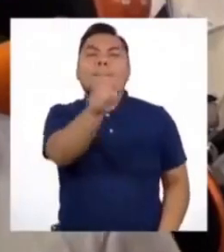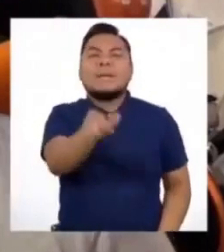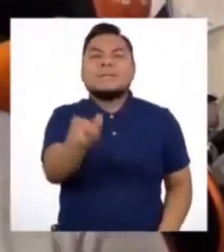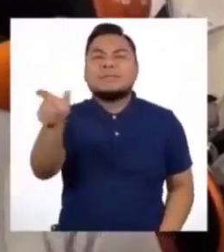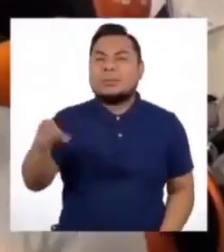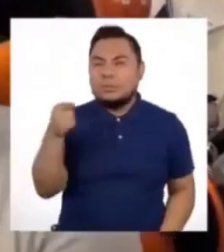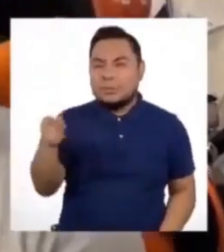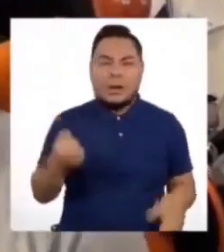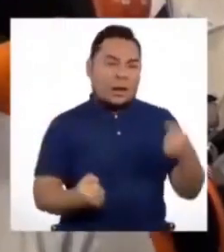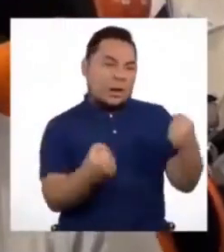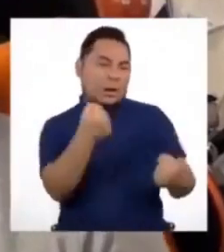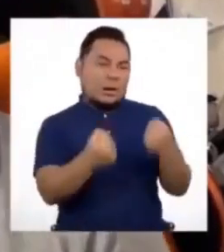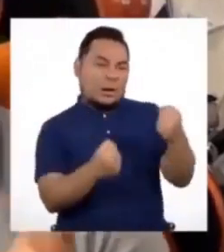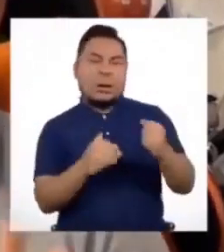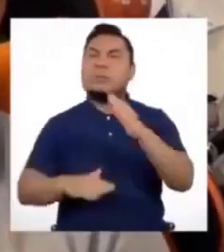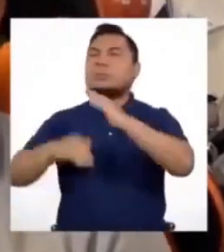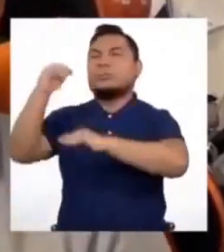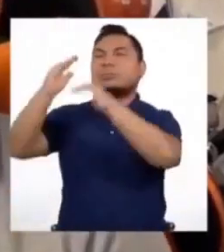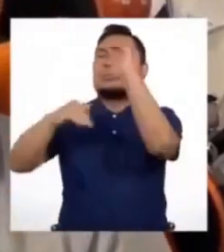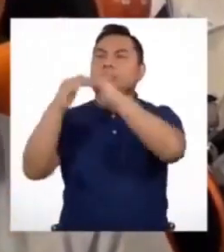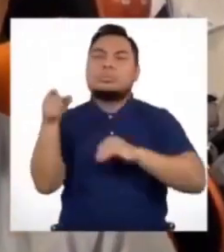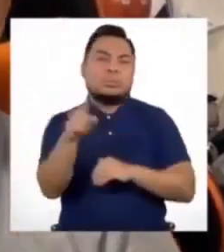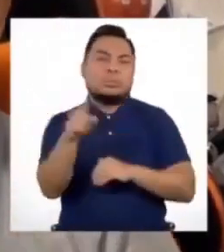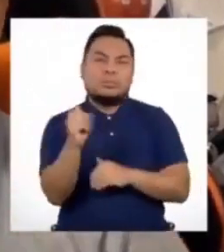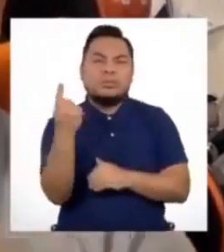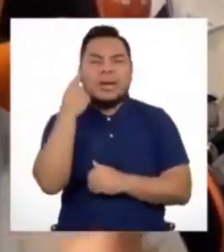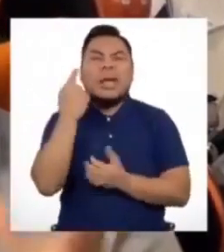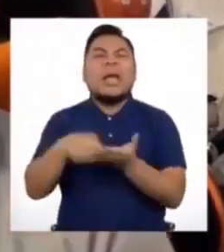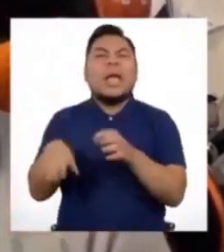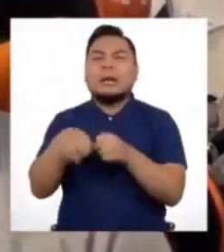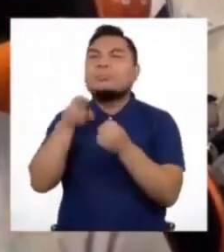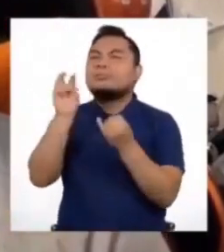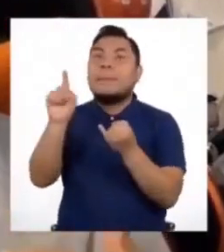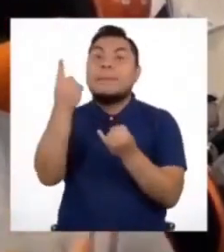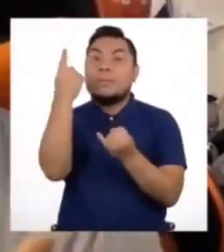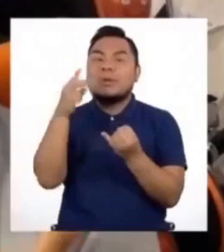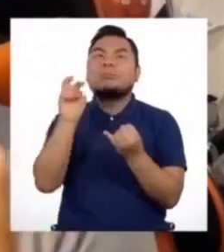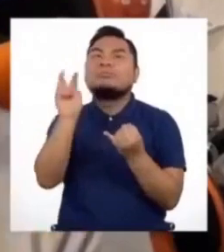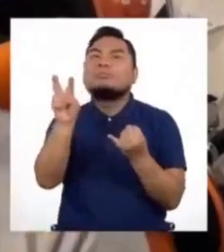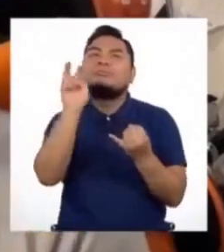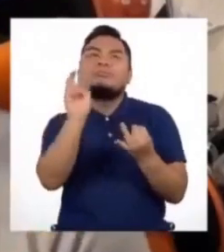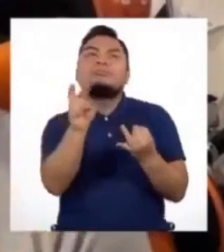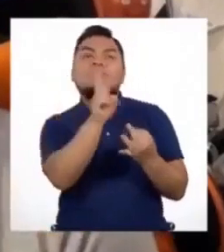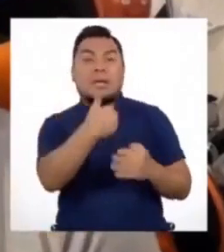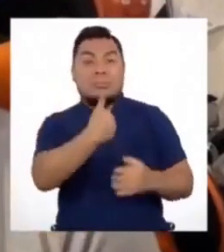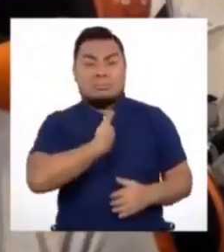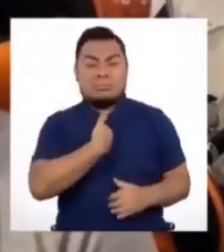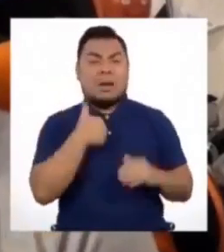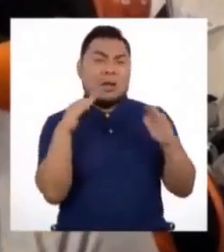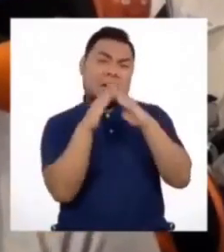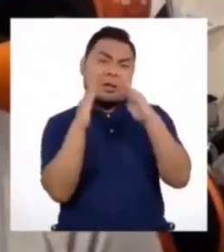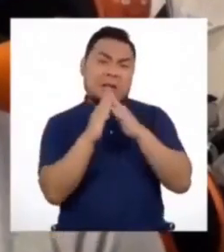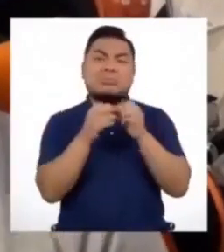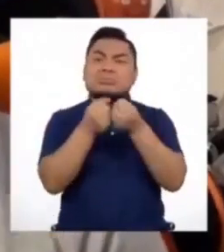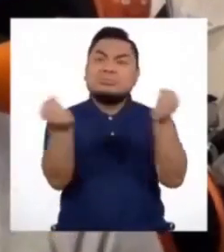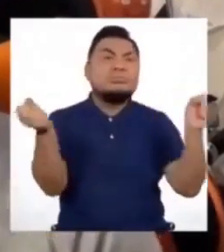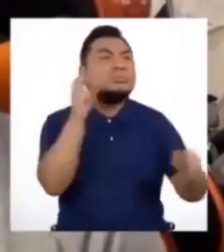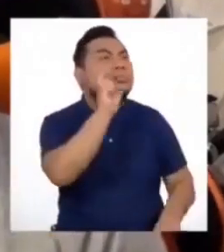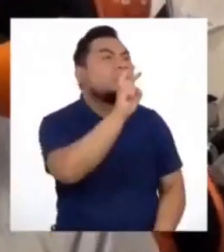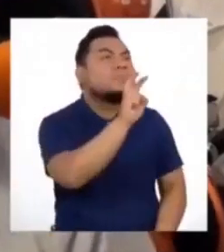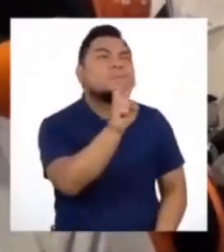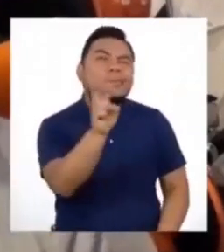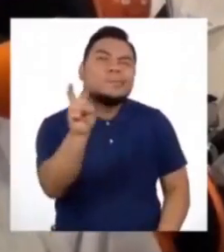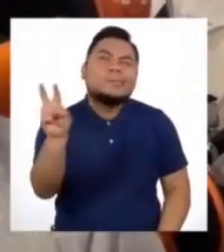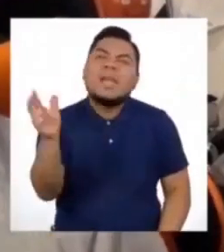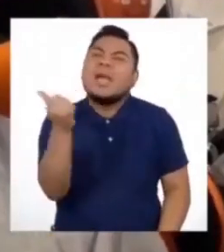son los autos, cómo son los edificios, el tipo de ventanas que hay. Para eso podemos observar desde nuestra propia casa hacia afuera y poder ver